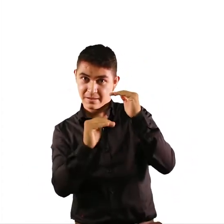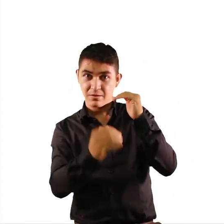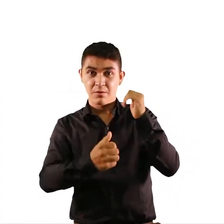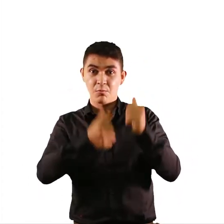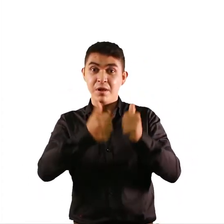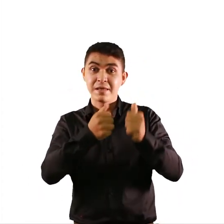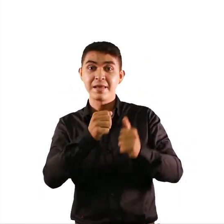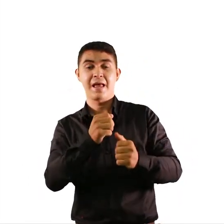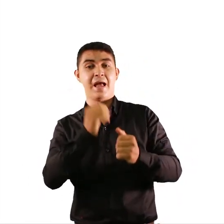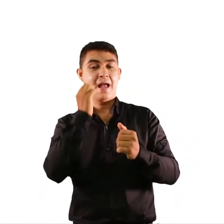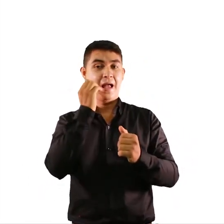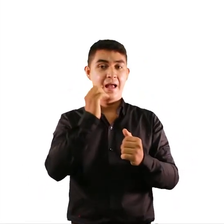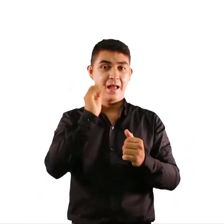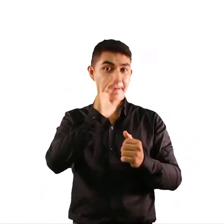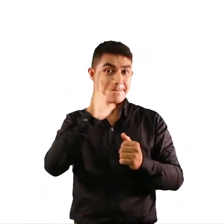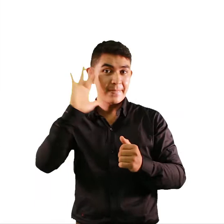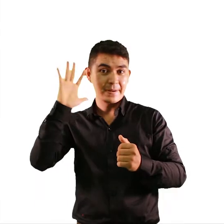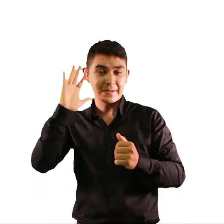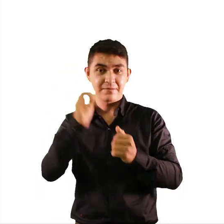y el azul.